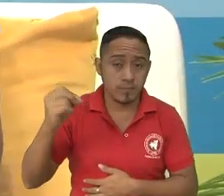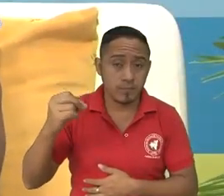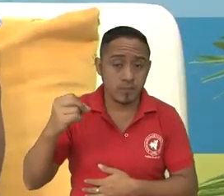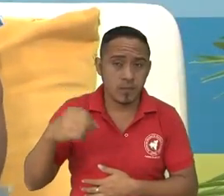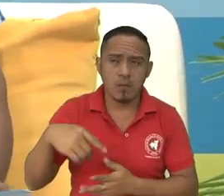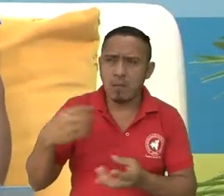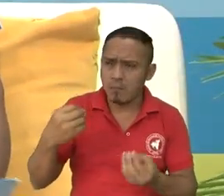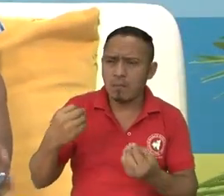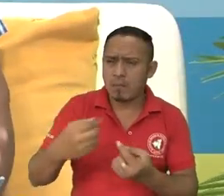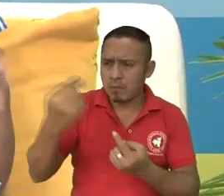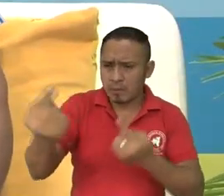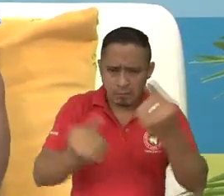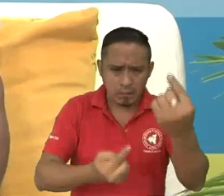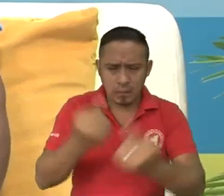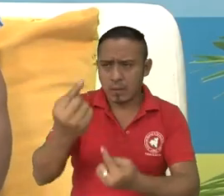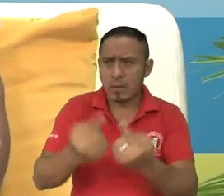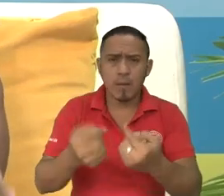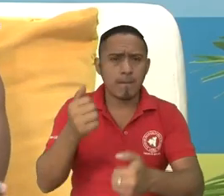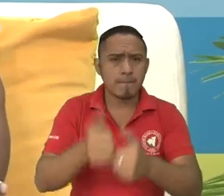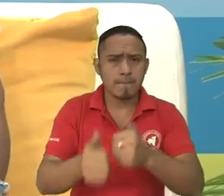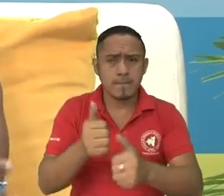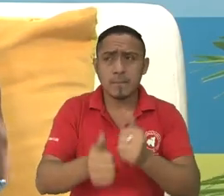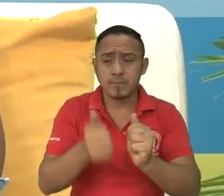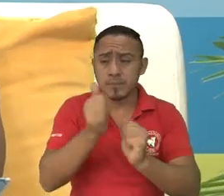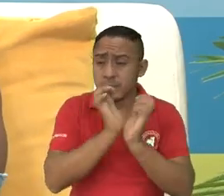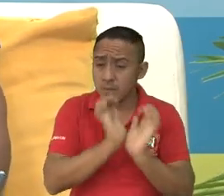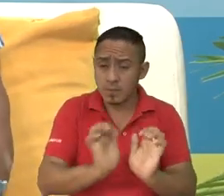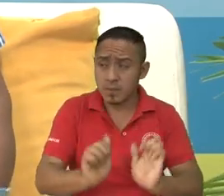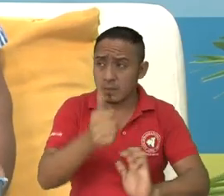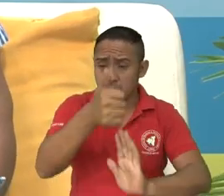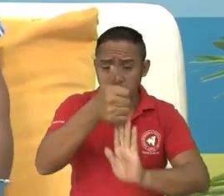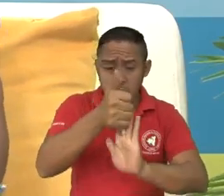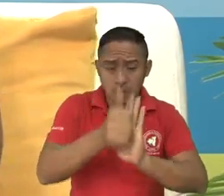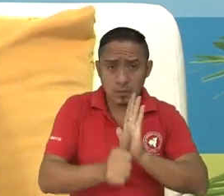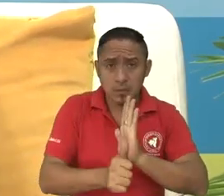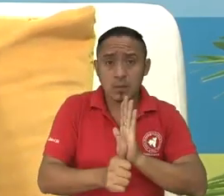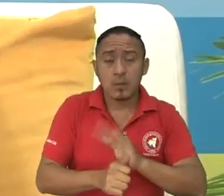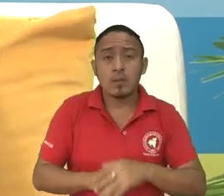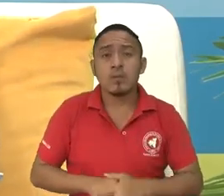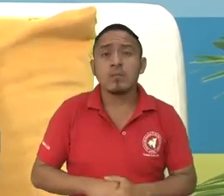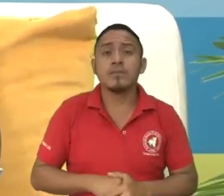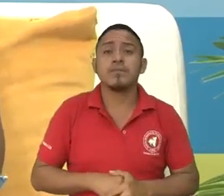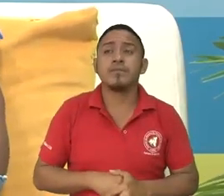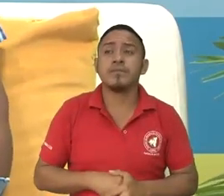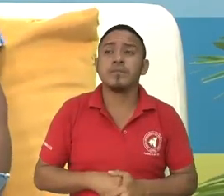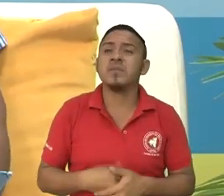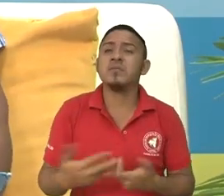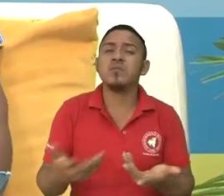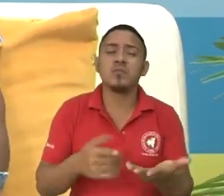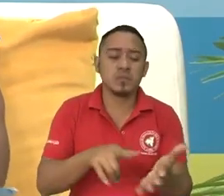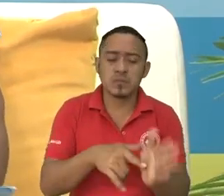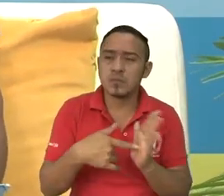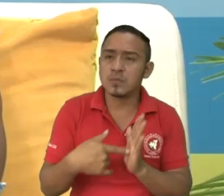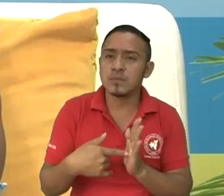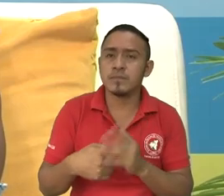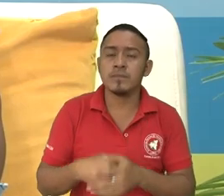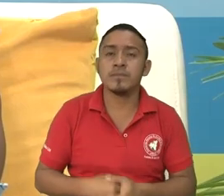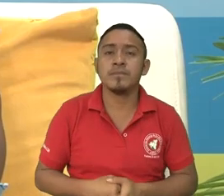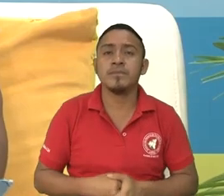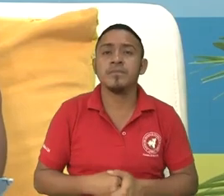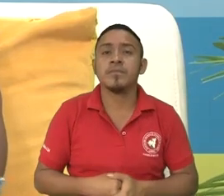presentan frecuentemente casos de niños con autoestima baja? Sí. ¿Qué es lo que ellos evidencian?